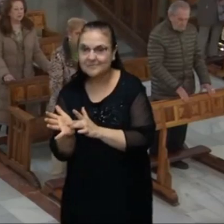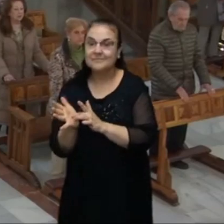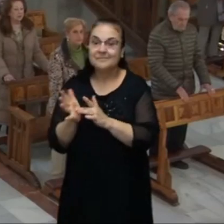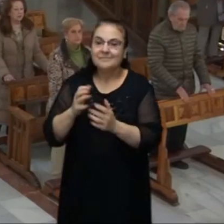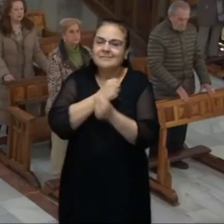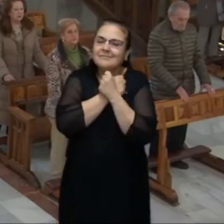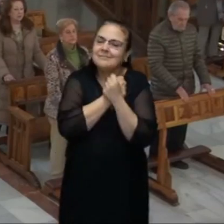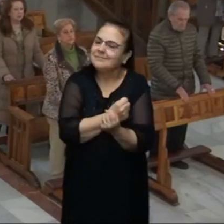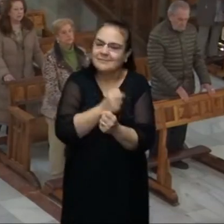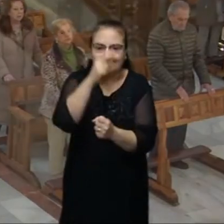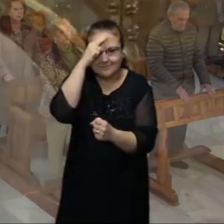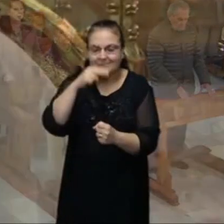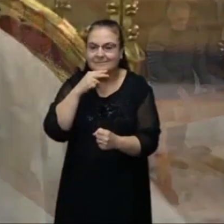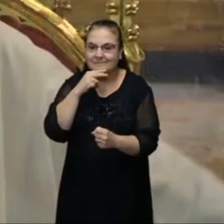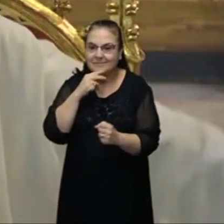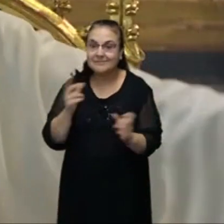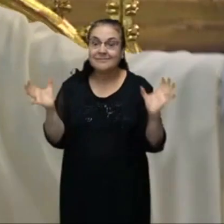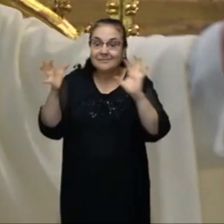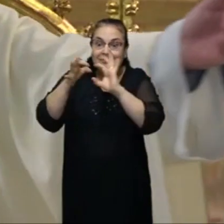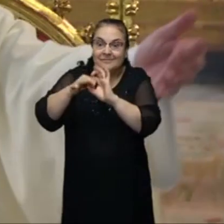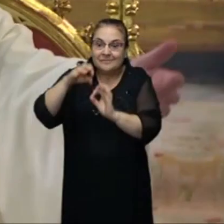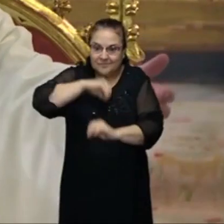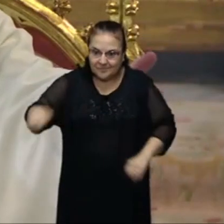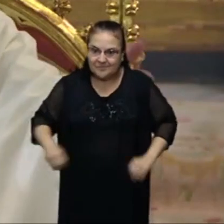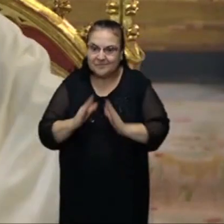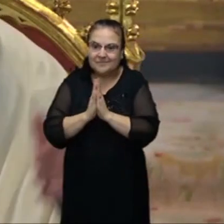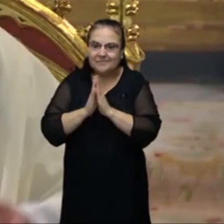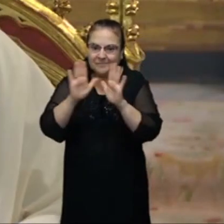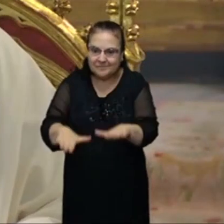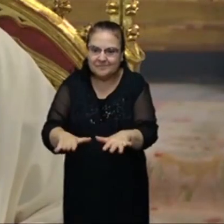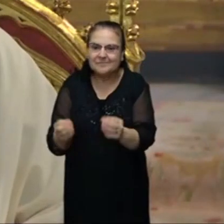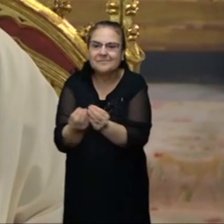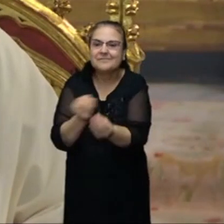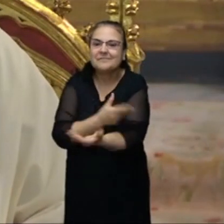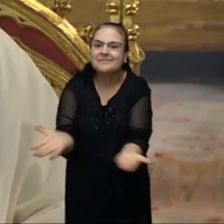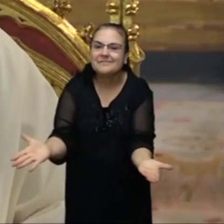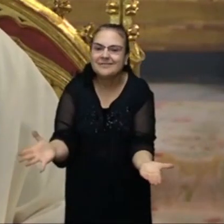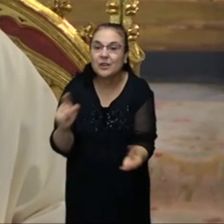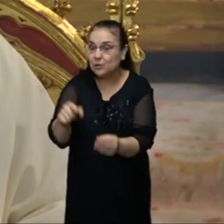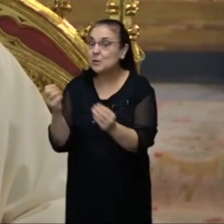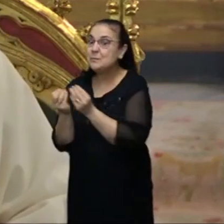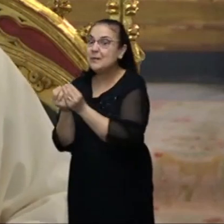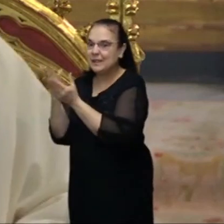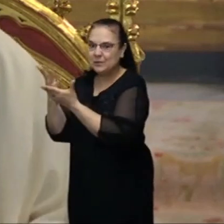Jesucristo, el amor del Padre y la comunión del Espíritu Santo esté con vosotros.